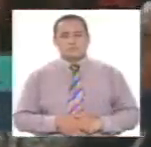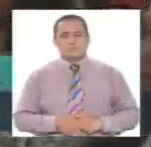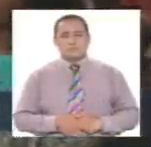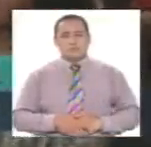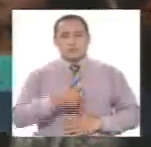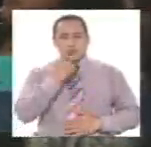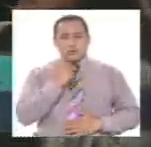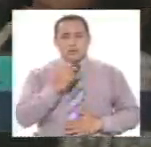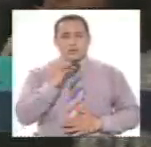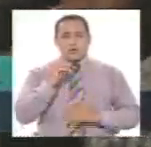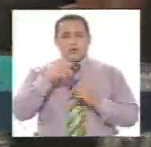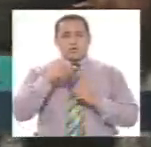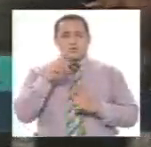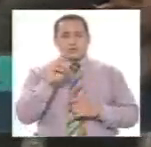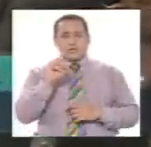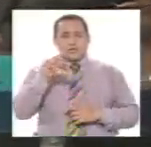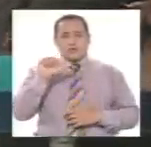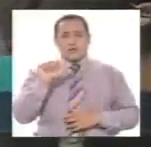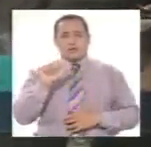Freddy Otárola,